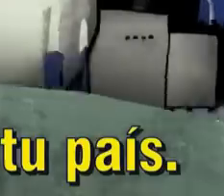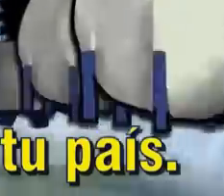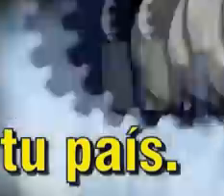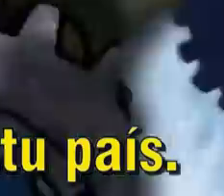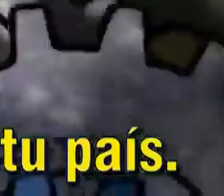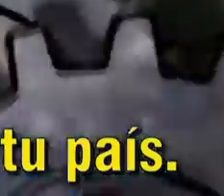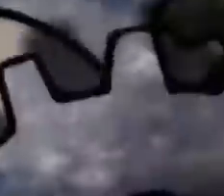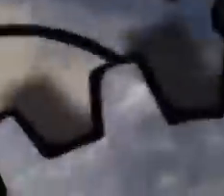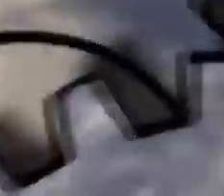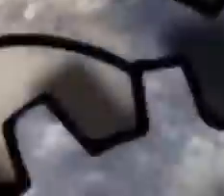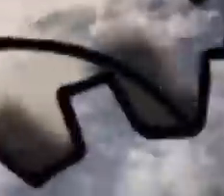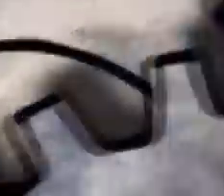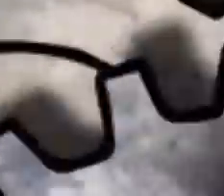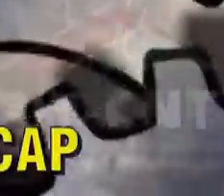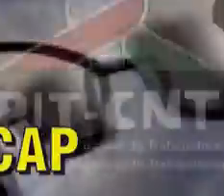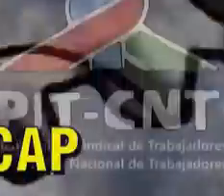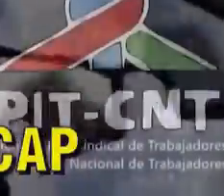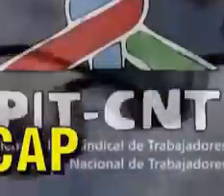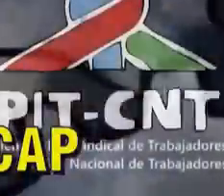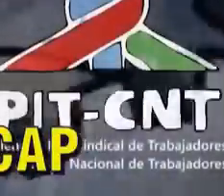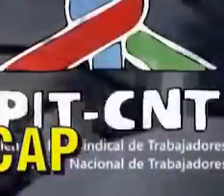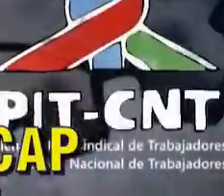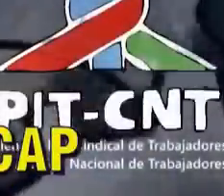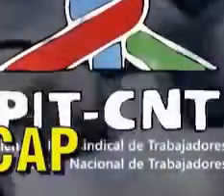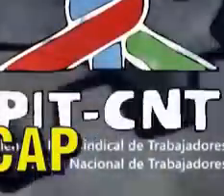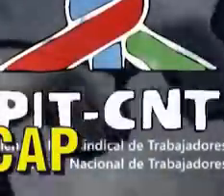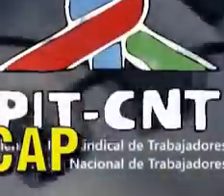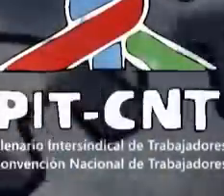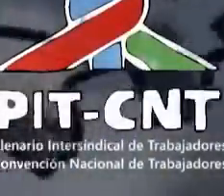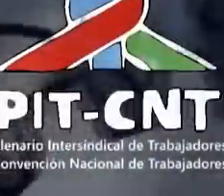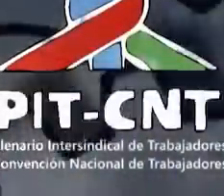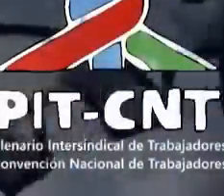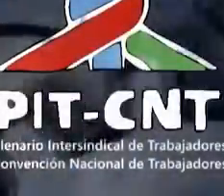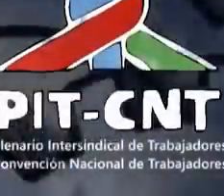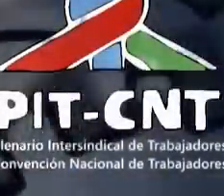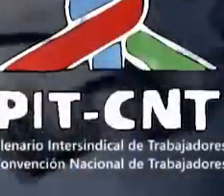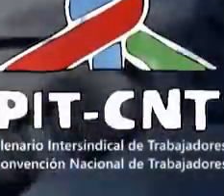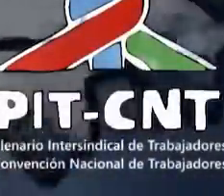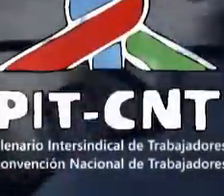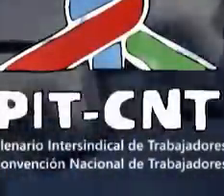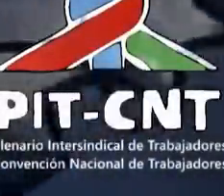causa. Es tu país. Federación ANCAP. Coordinadora de sindicatos de ANCAP.